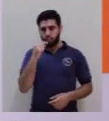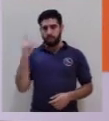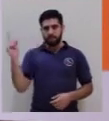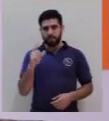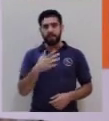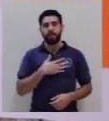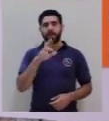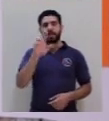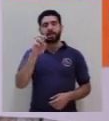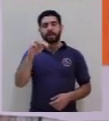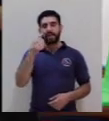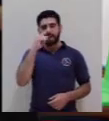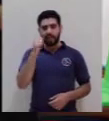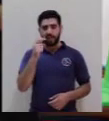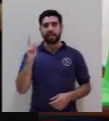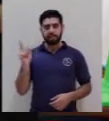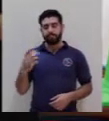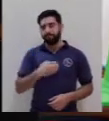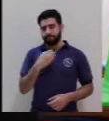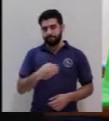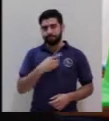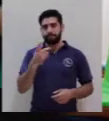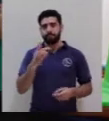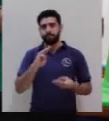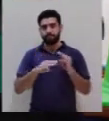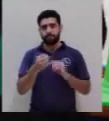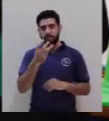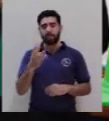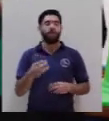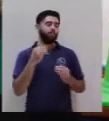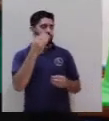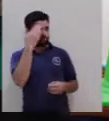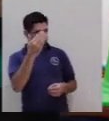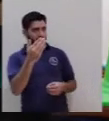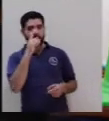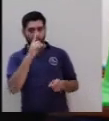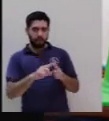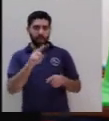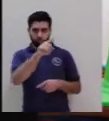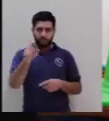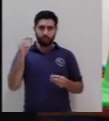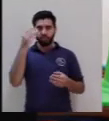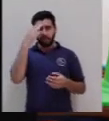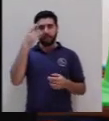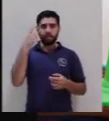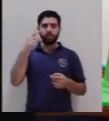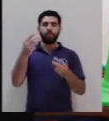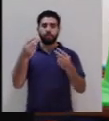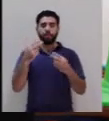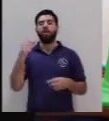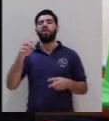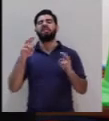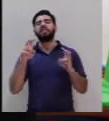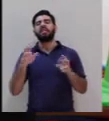Renata González. Ella es maestra de matemáticas. Renata, bienvenida. Bienvenido, Andrés. Bienvenido a ti que estás en casa. Ok, Renata,